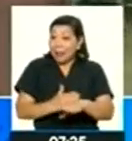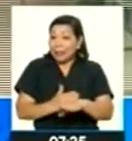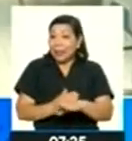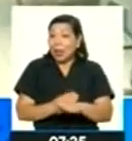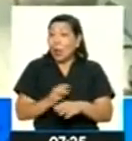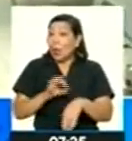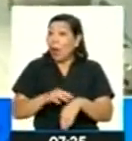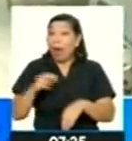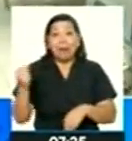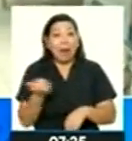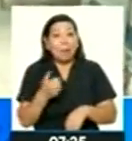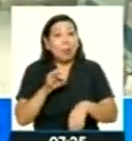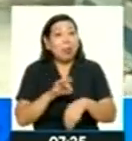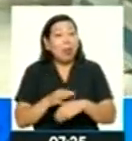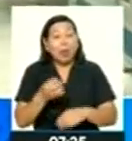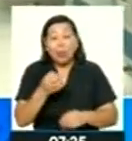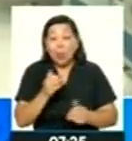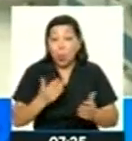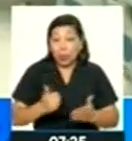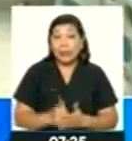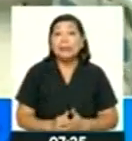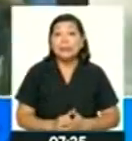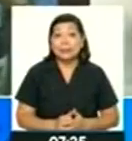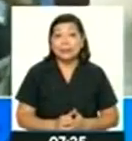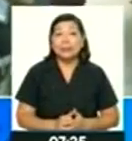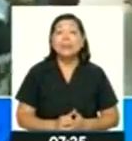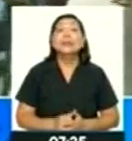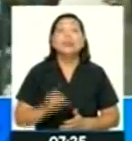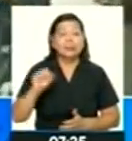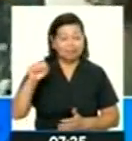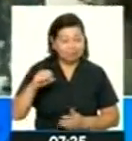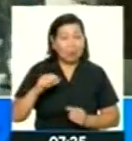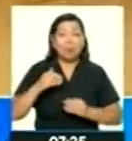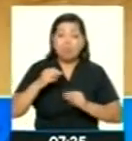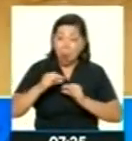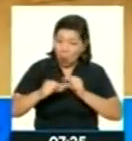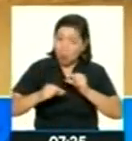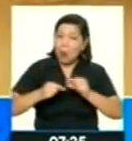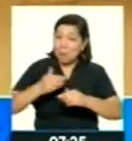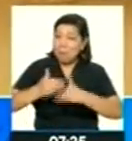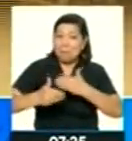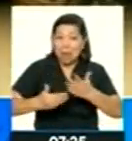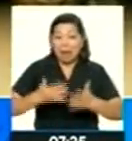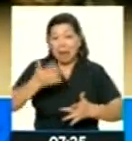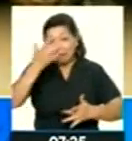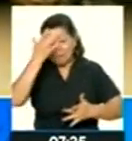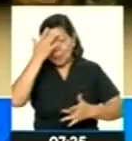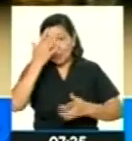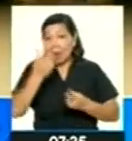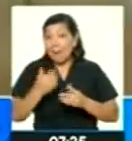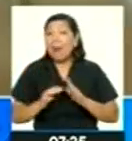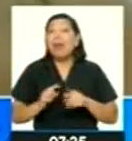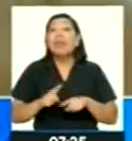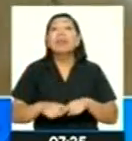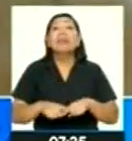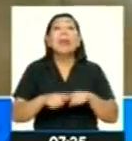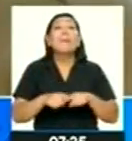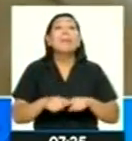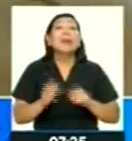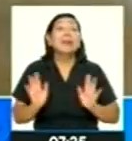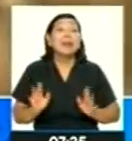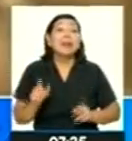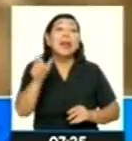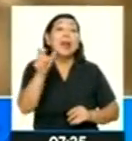cuenta las recomendaciones que usted ha señalado? Es la evolución natural también de la enfermedad, ¿no? Uh-huh. Va a depender, están